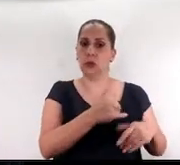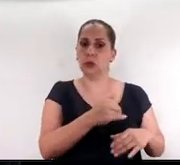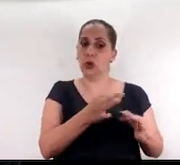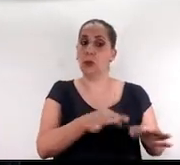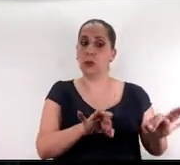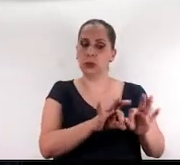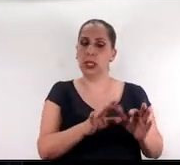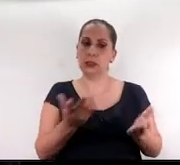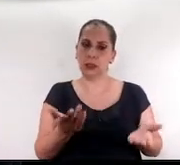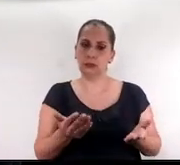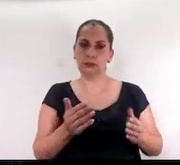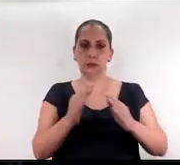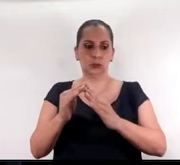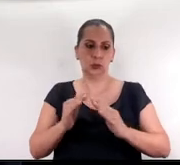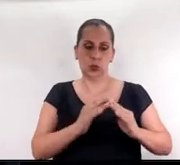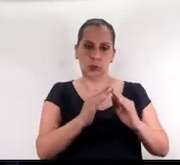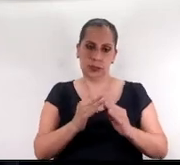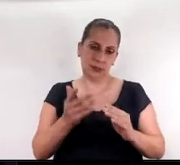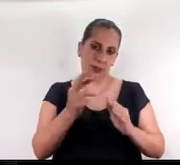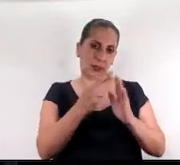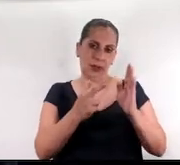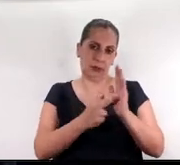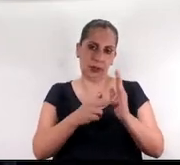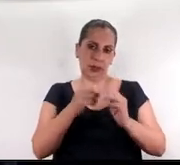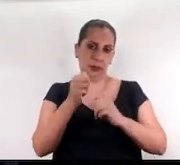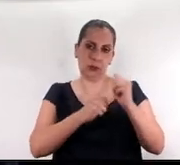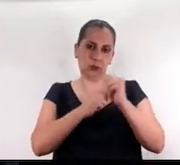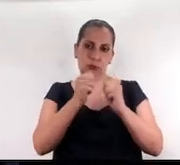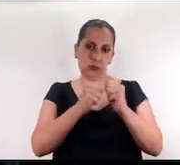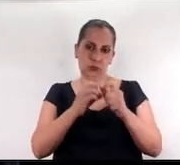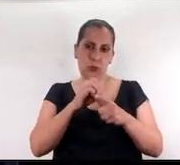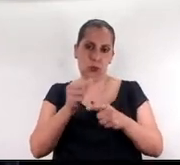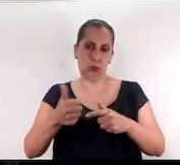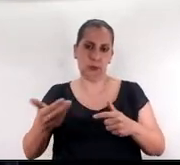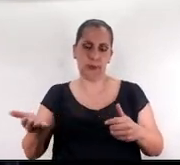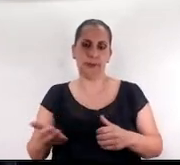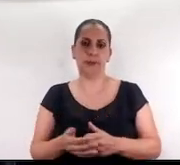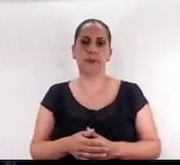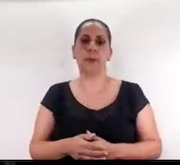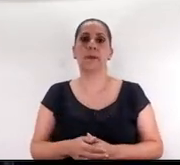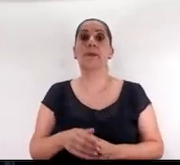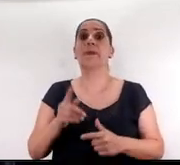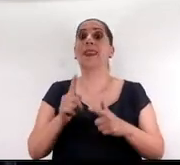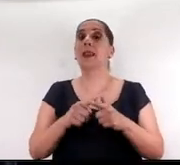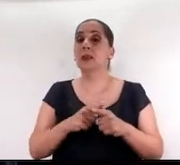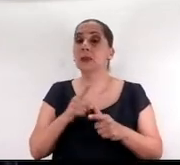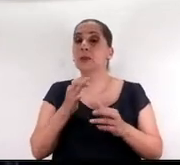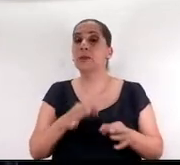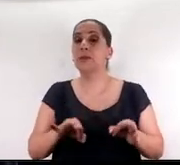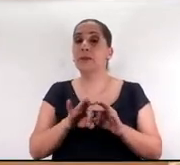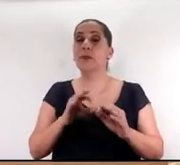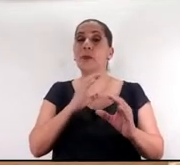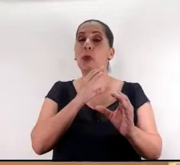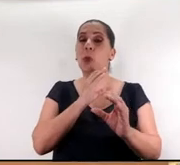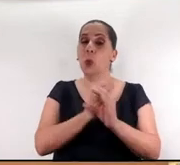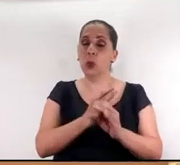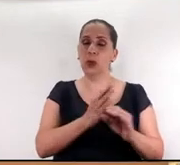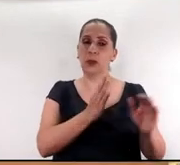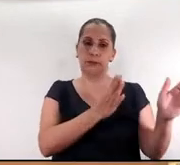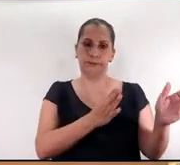regulación urbanística, más allá de las reglas de construcción o los reglamentos de construcción. Entonces, cuidar que la